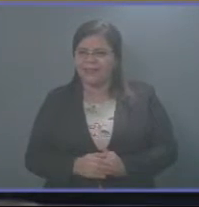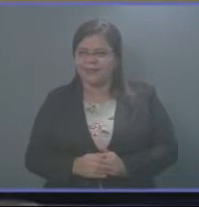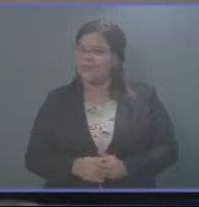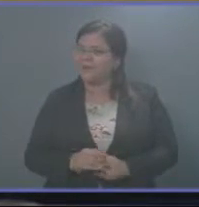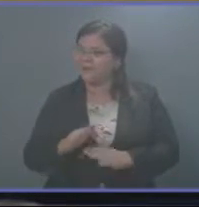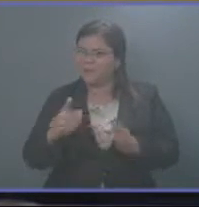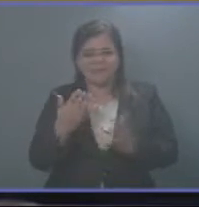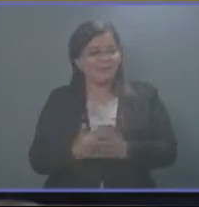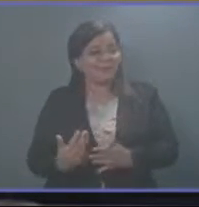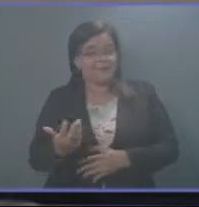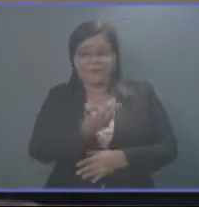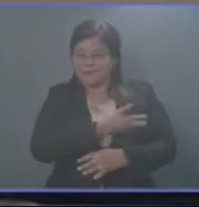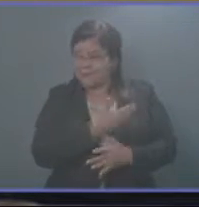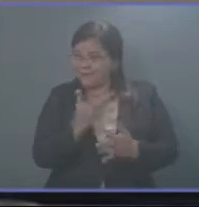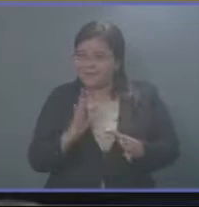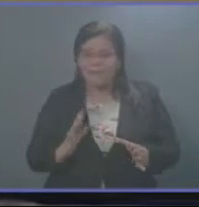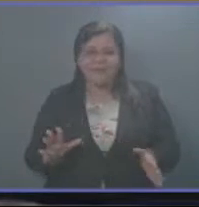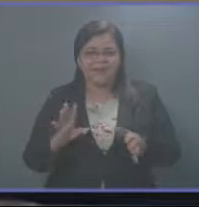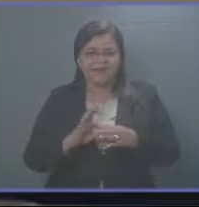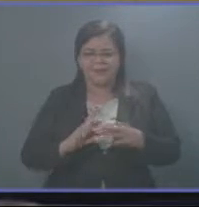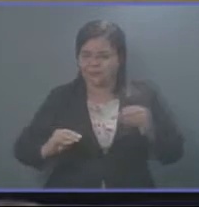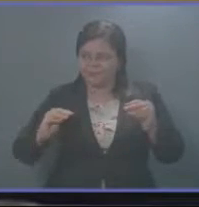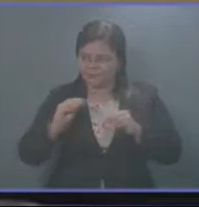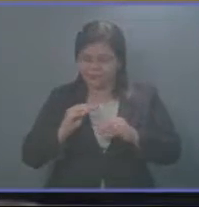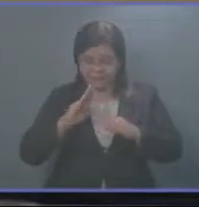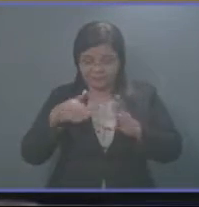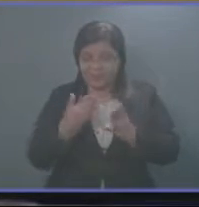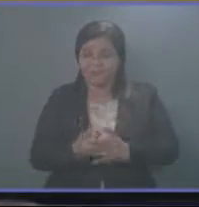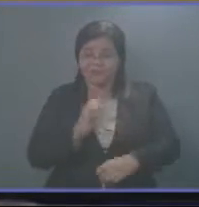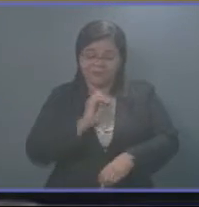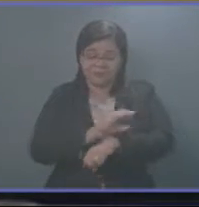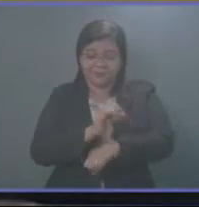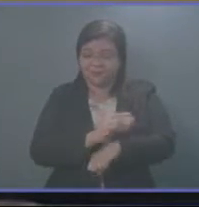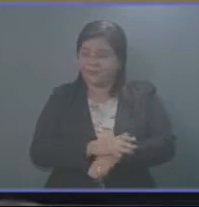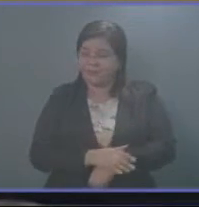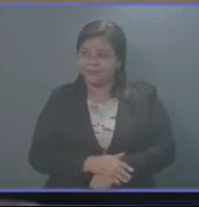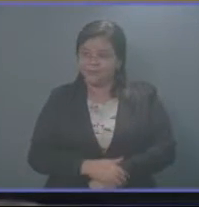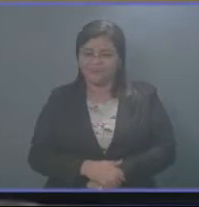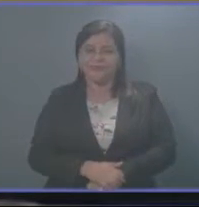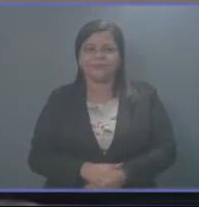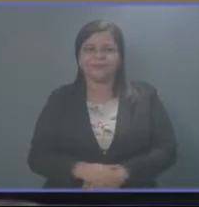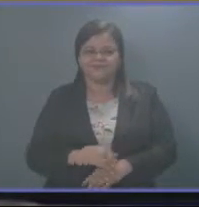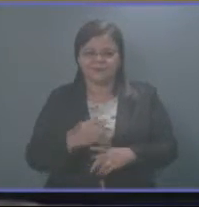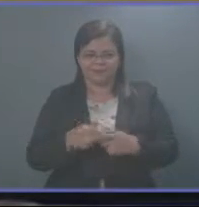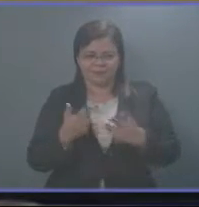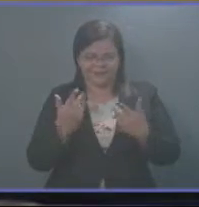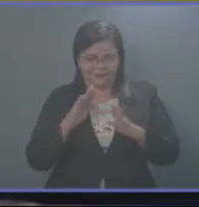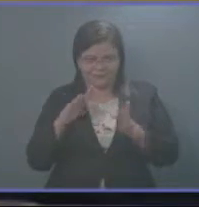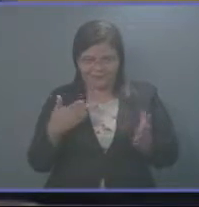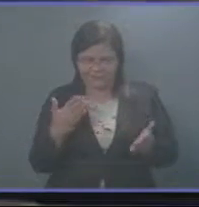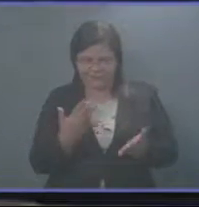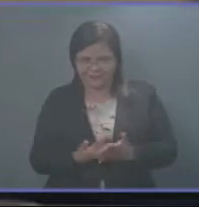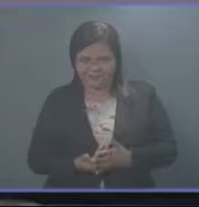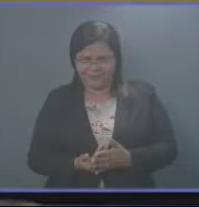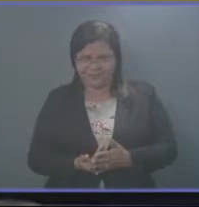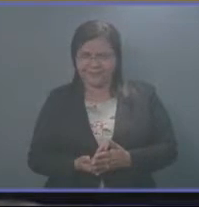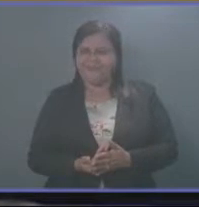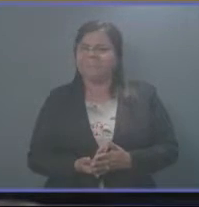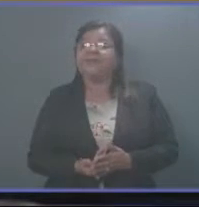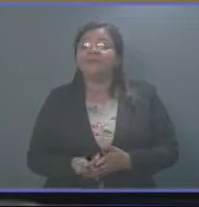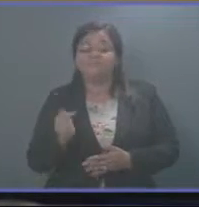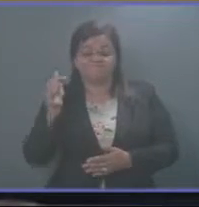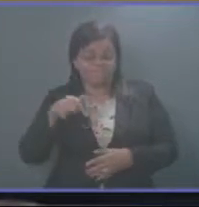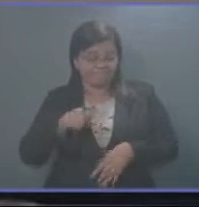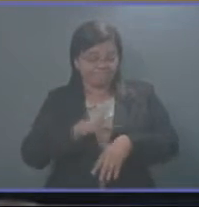las mismas condiciones en las que le fue otorgado su antecesor. Para el ejercicio de las prerrogativas anteriores,